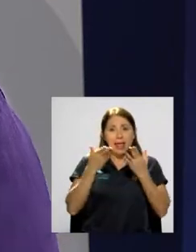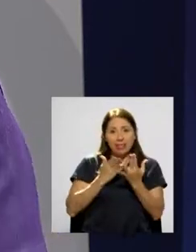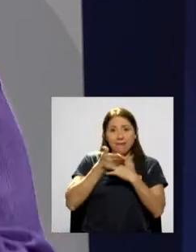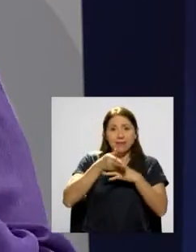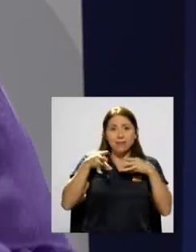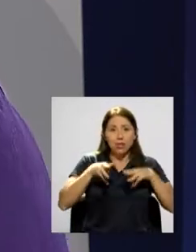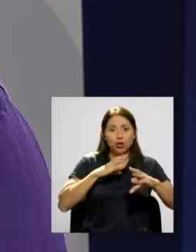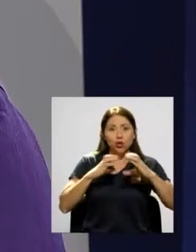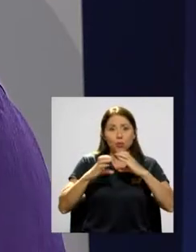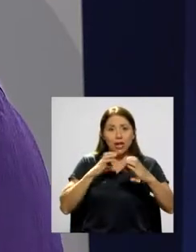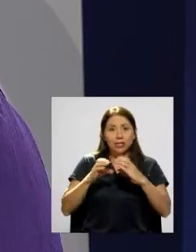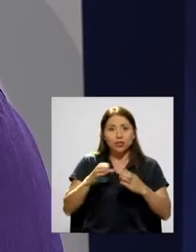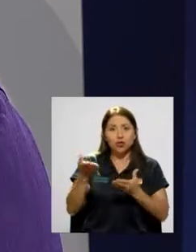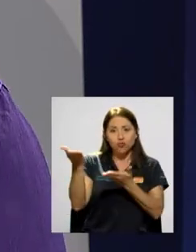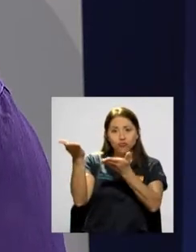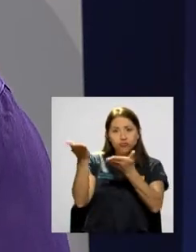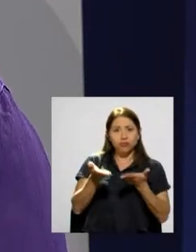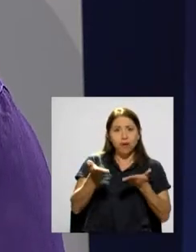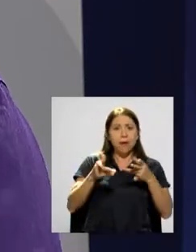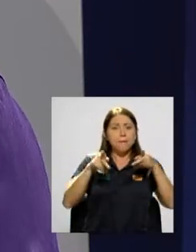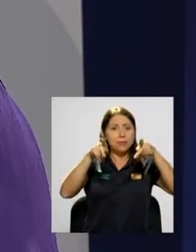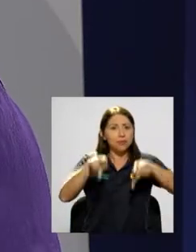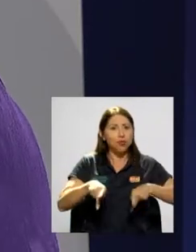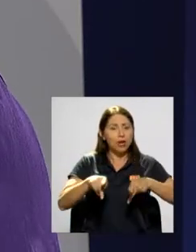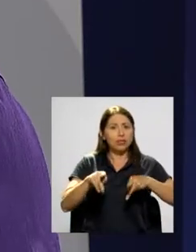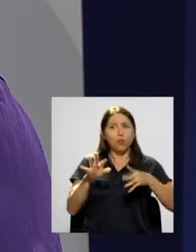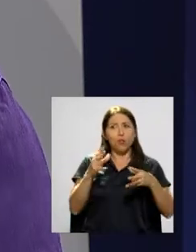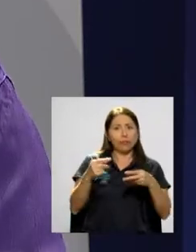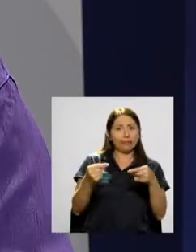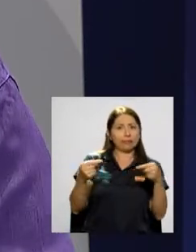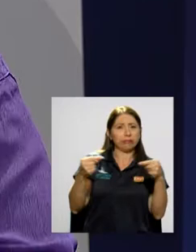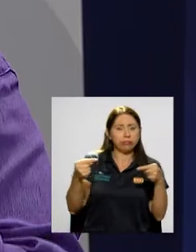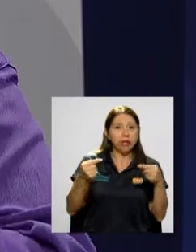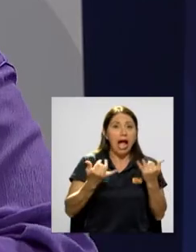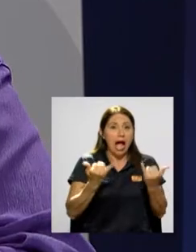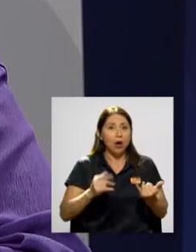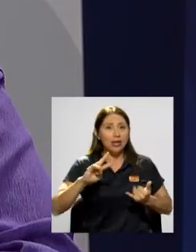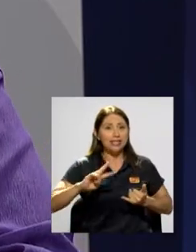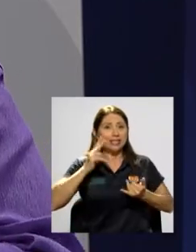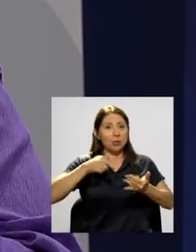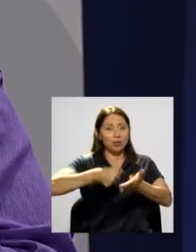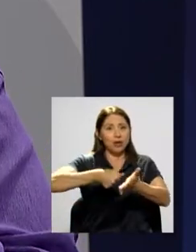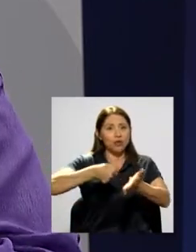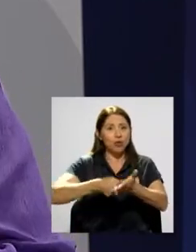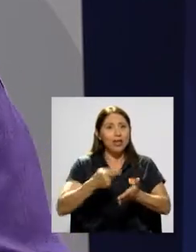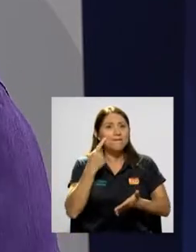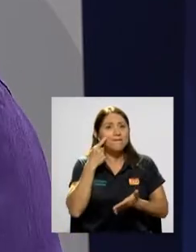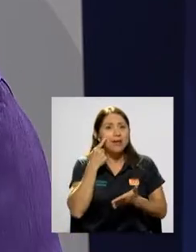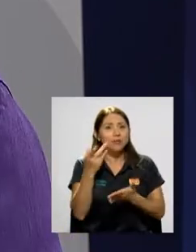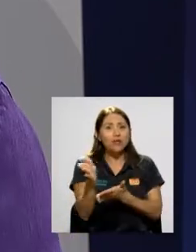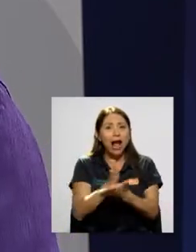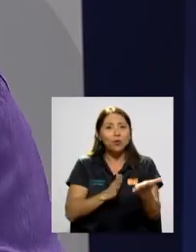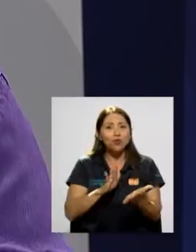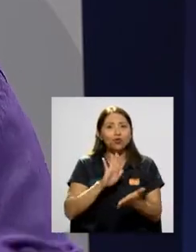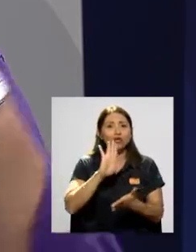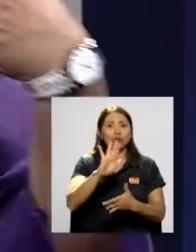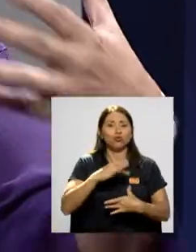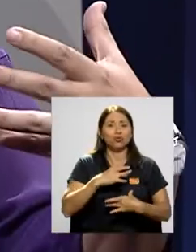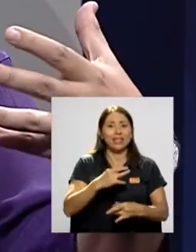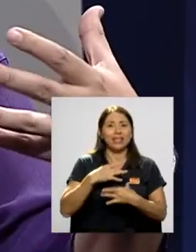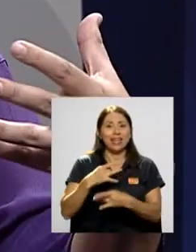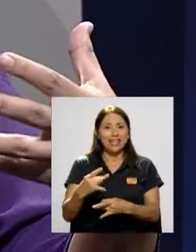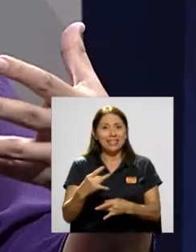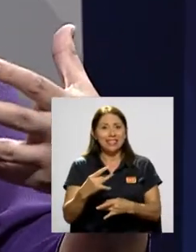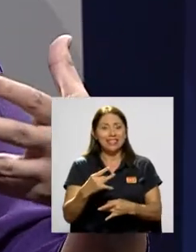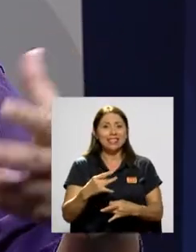controversiales, y que en esta segunda ronda vemos cómo quizás algunos de sus intereses se ven amenazados, o los grupos detrás